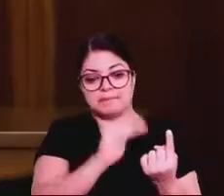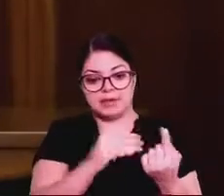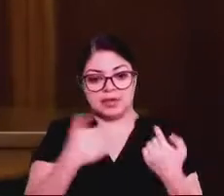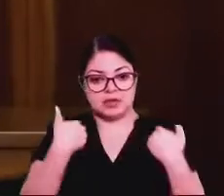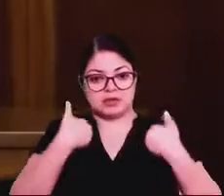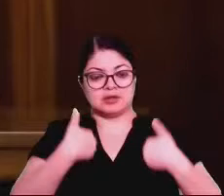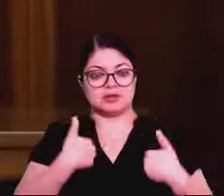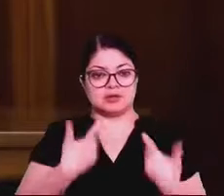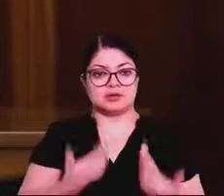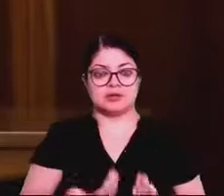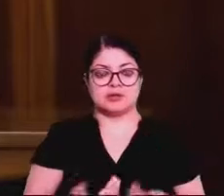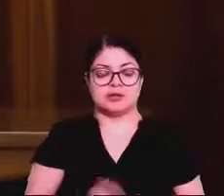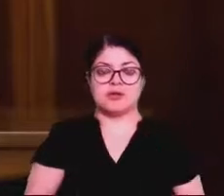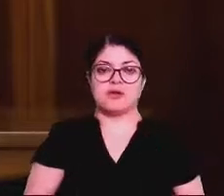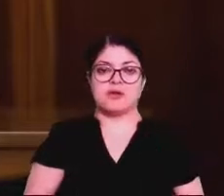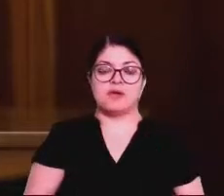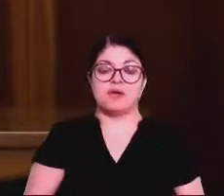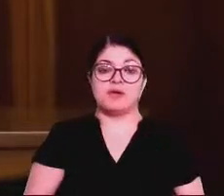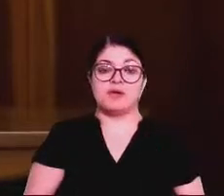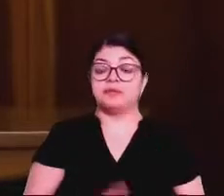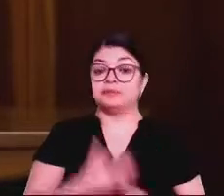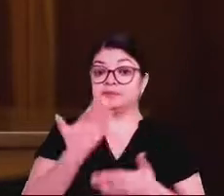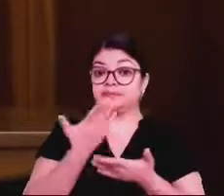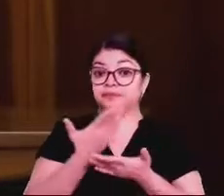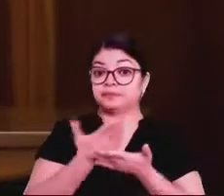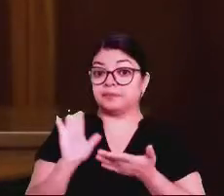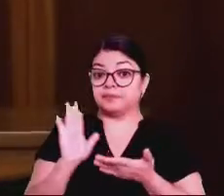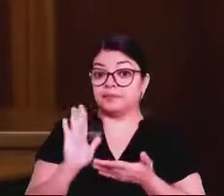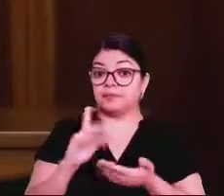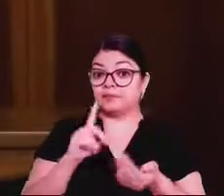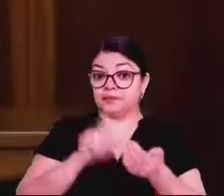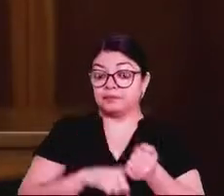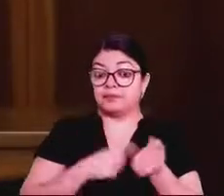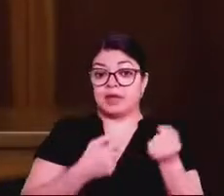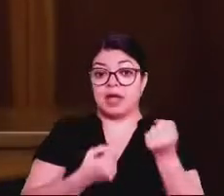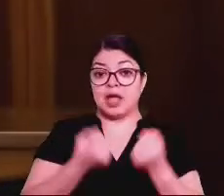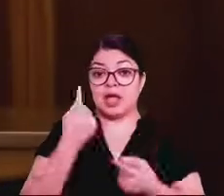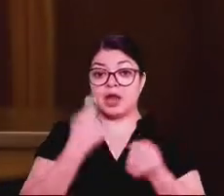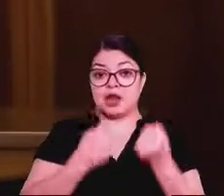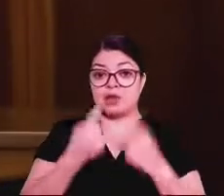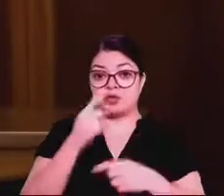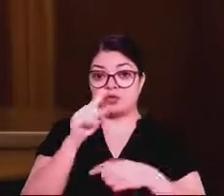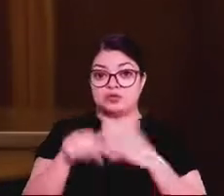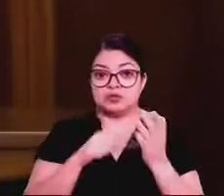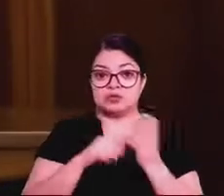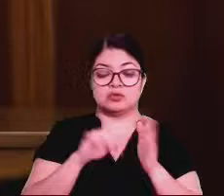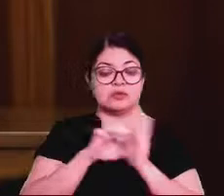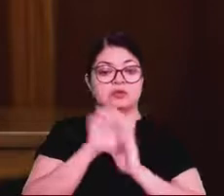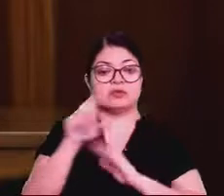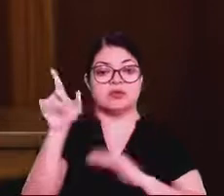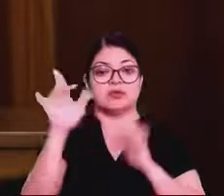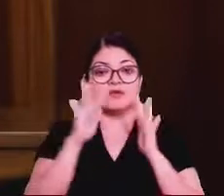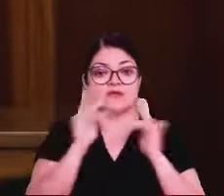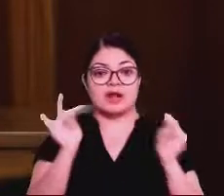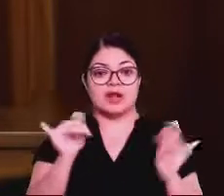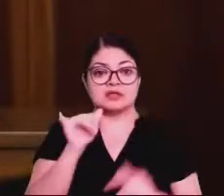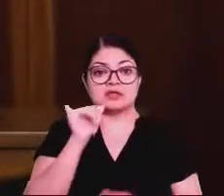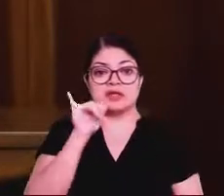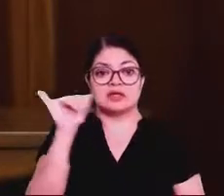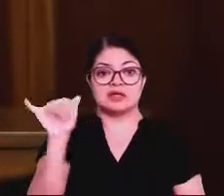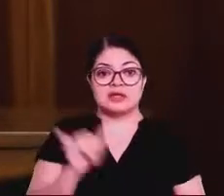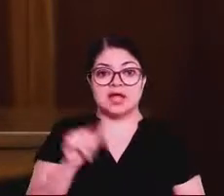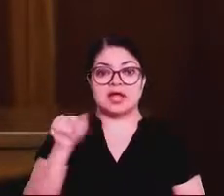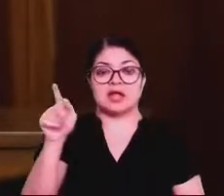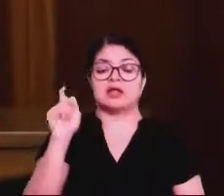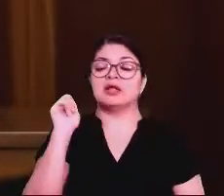llevar. Además de que en algunos lugares como Francia o Italia impuso un